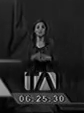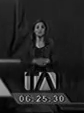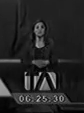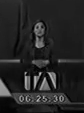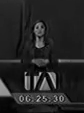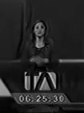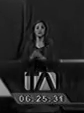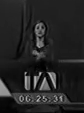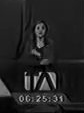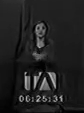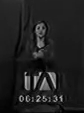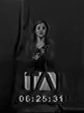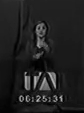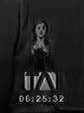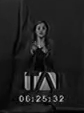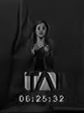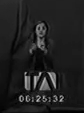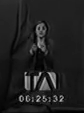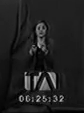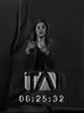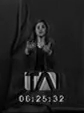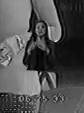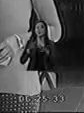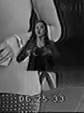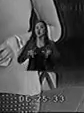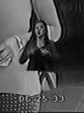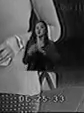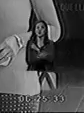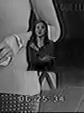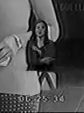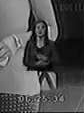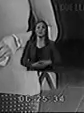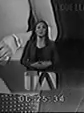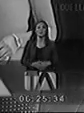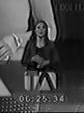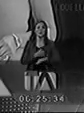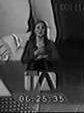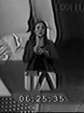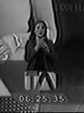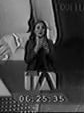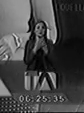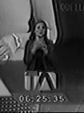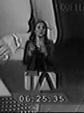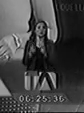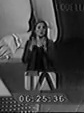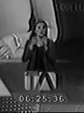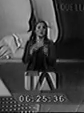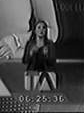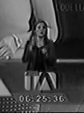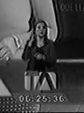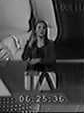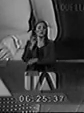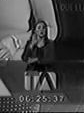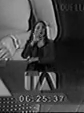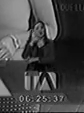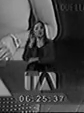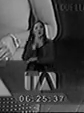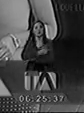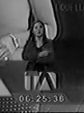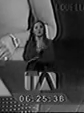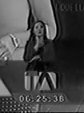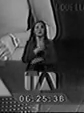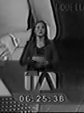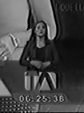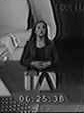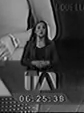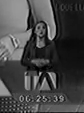tipo de sanción contra las personas que han incurrido en un acto de corrupción. Según las autoridades, los resultados serán entregados en los próximos 60 o 90 días.